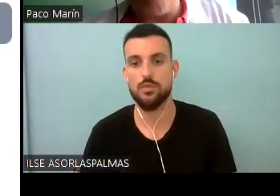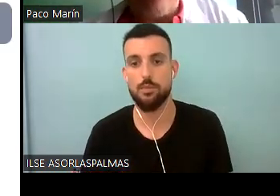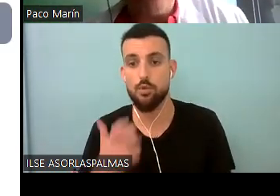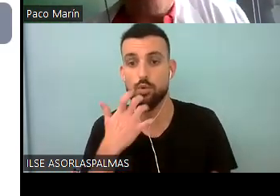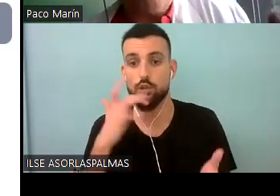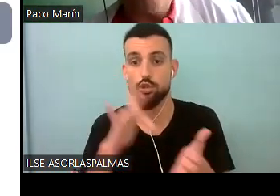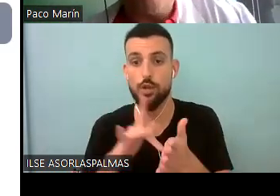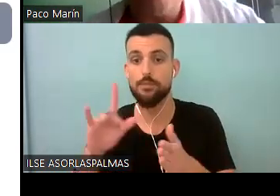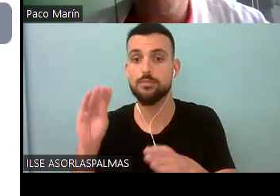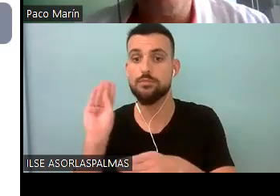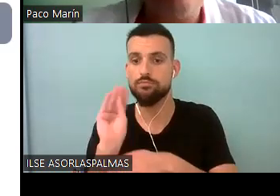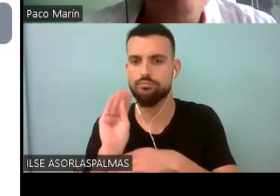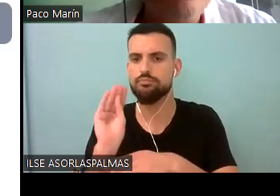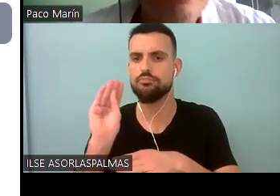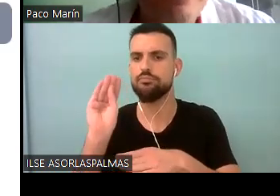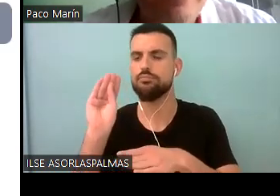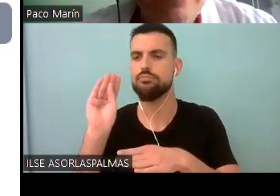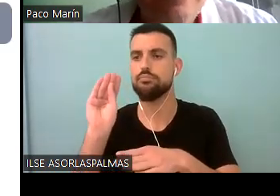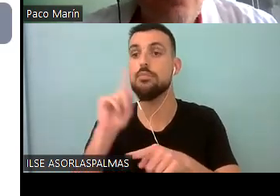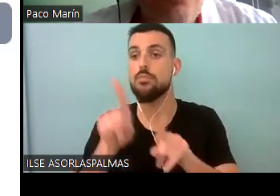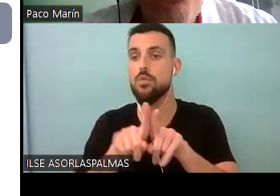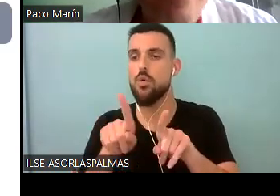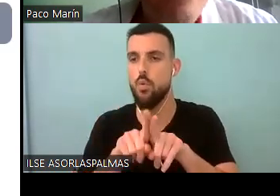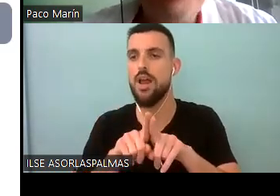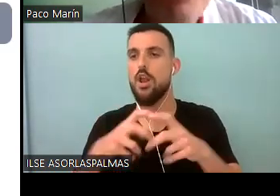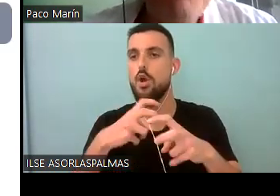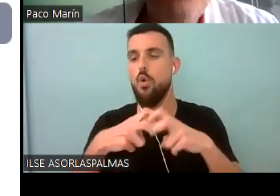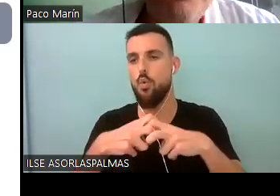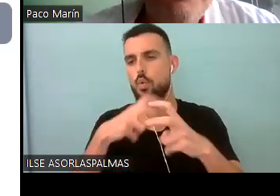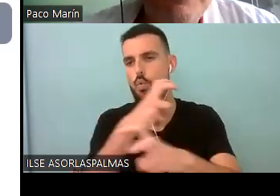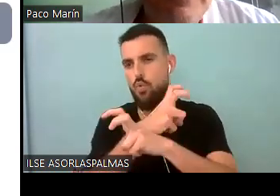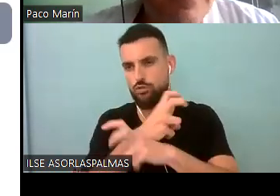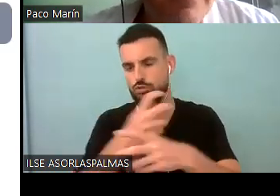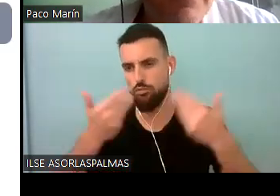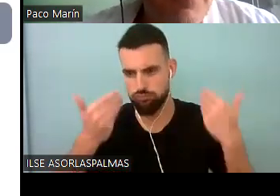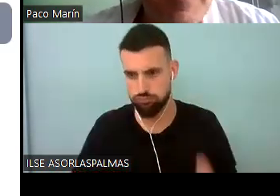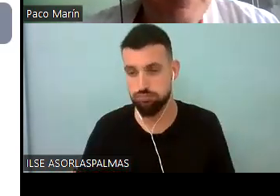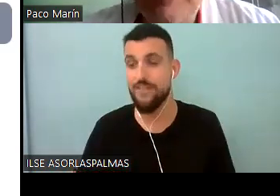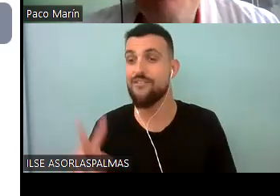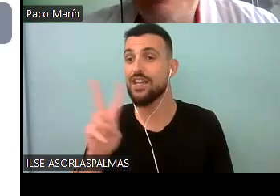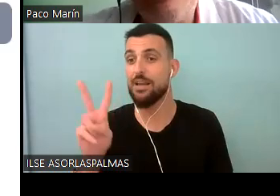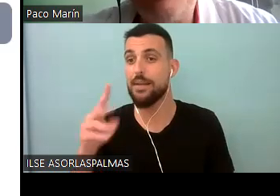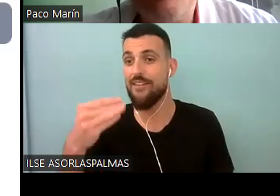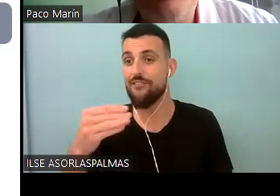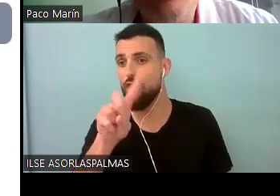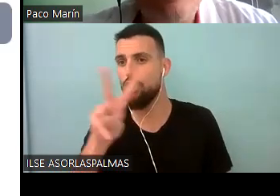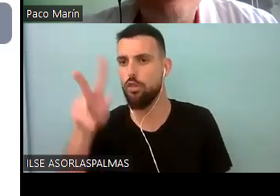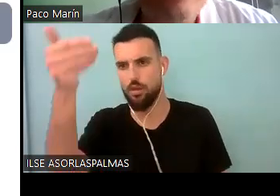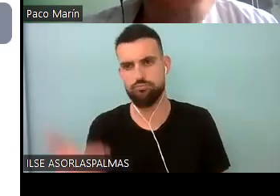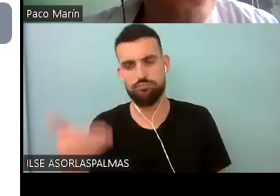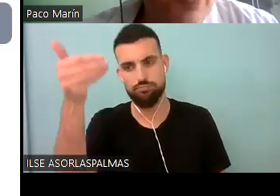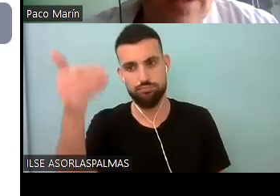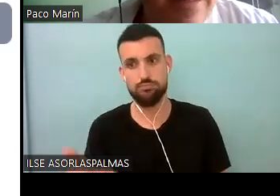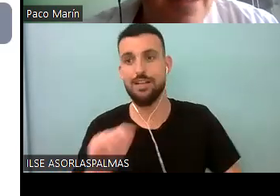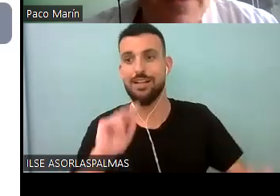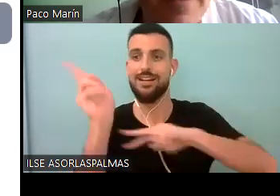de calcio, la densidad mineral ósea a nivel de los huesos. La vitamina B12 está implicada prácticamente en la